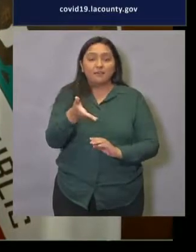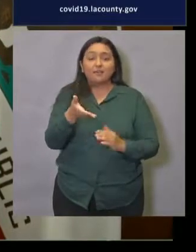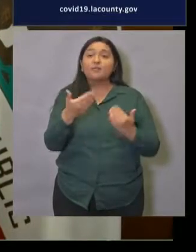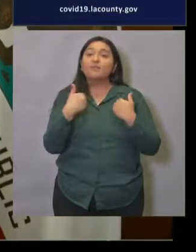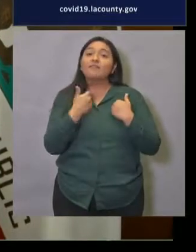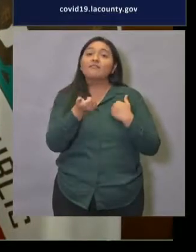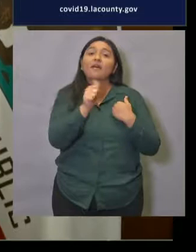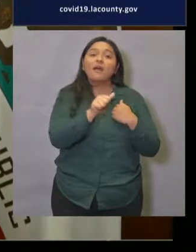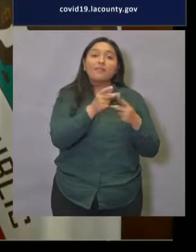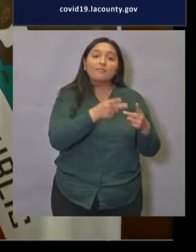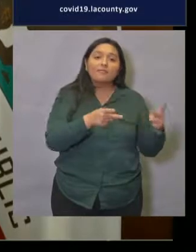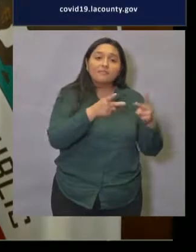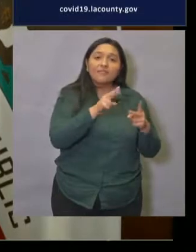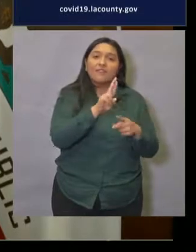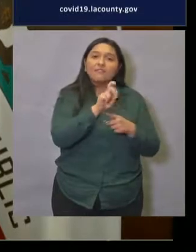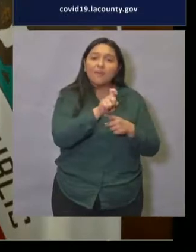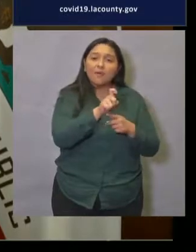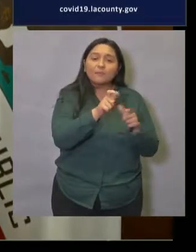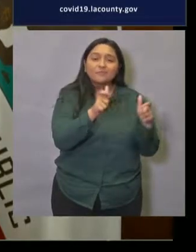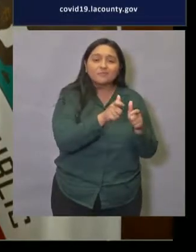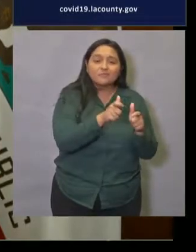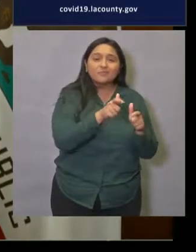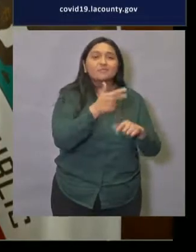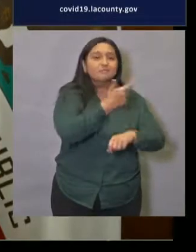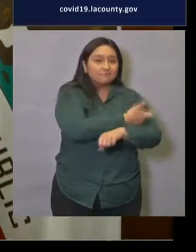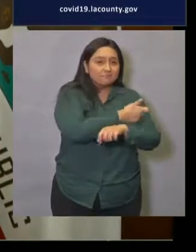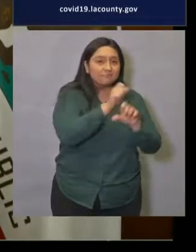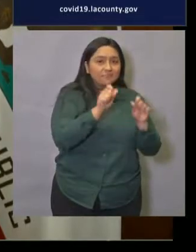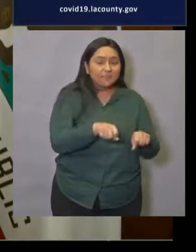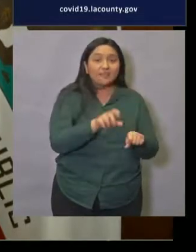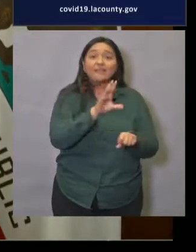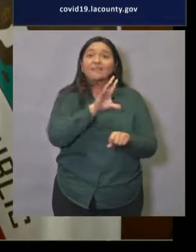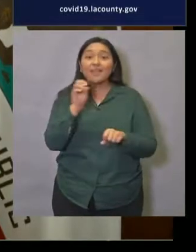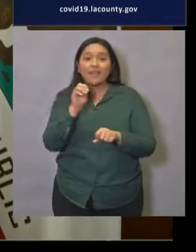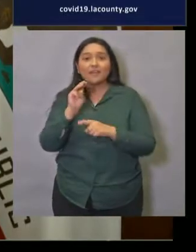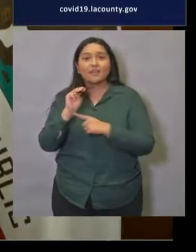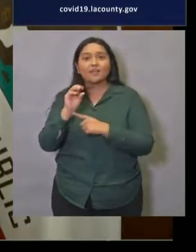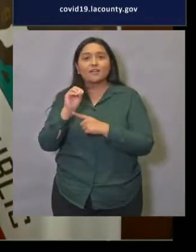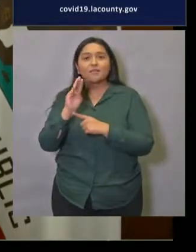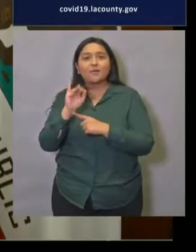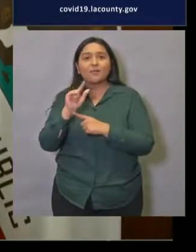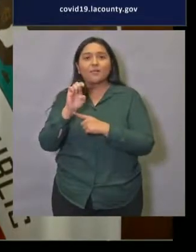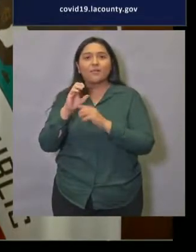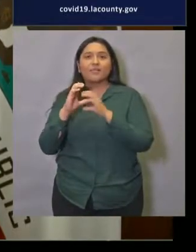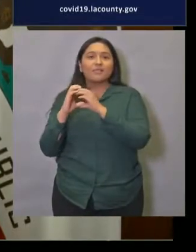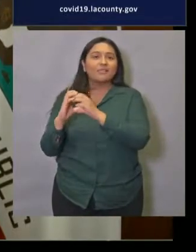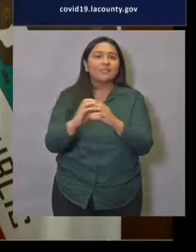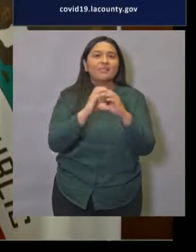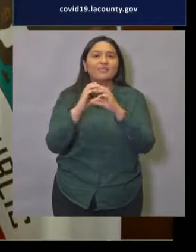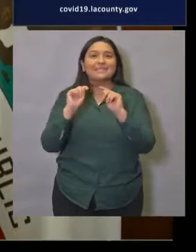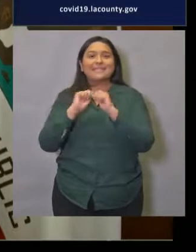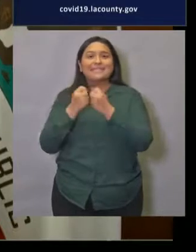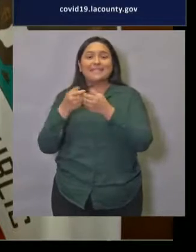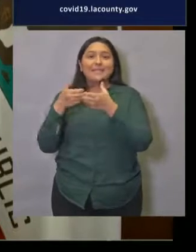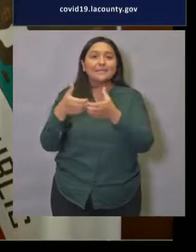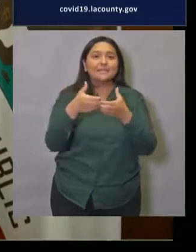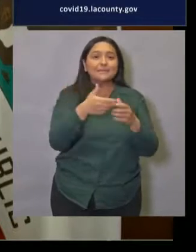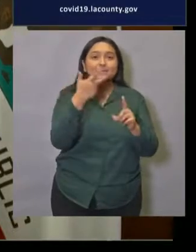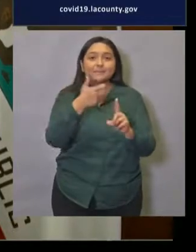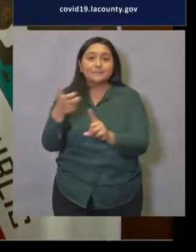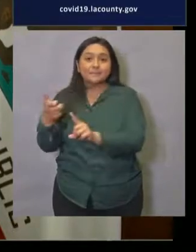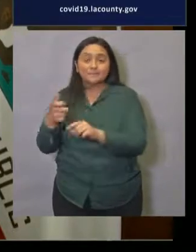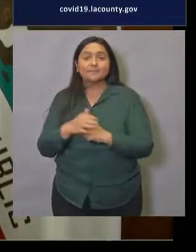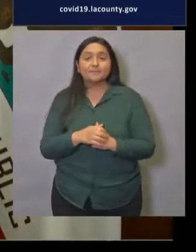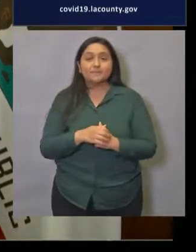tenemos unidades móviles de vacunación y solo estamos comenzando. Aunque hay más